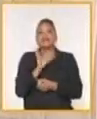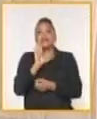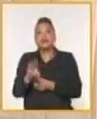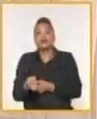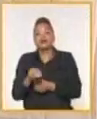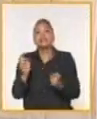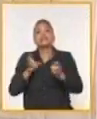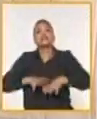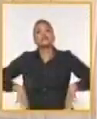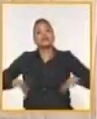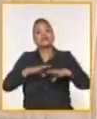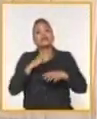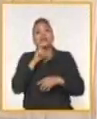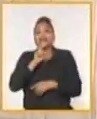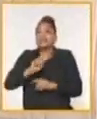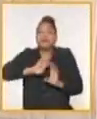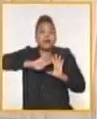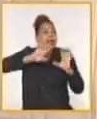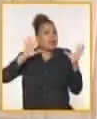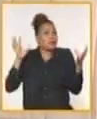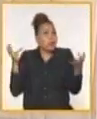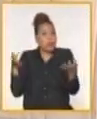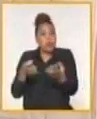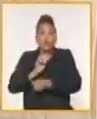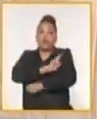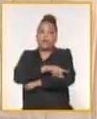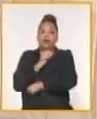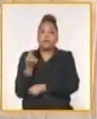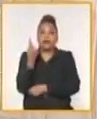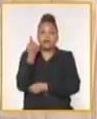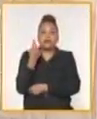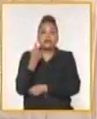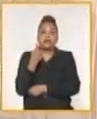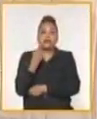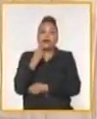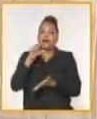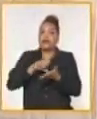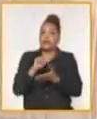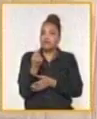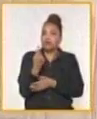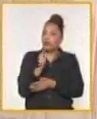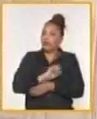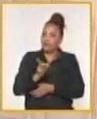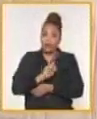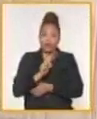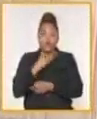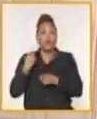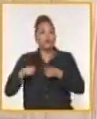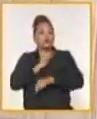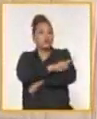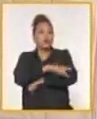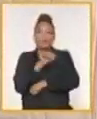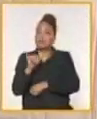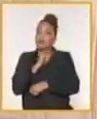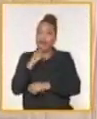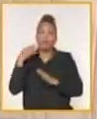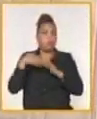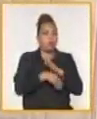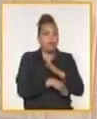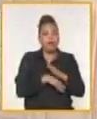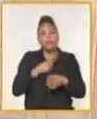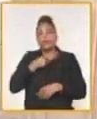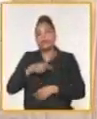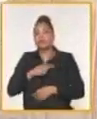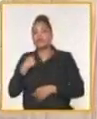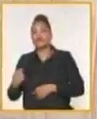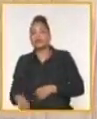va a ser catastrófica, no solo para Irán. Eso sería ya una cosa así tremenda. Y por supuesto China y Rusia,